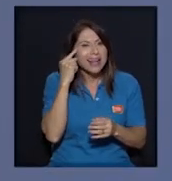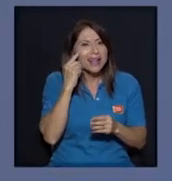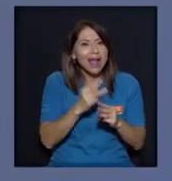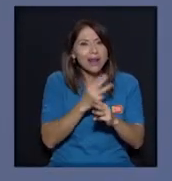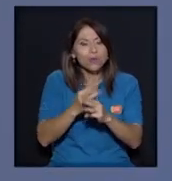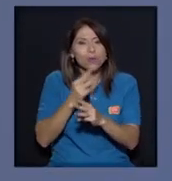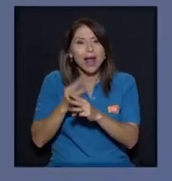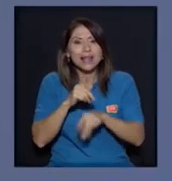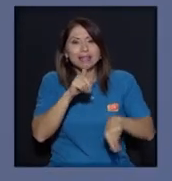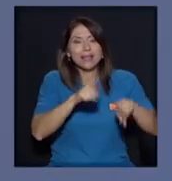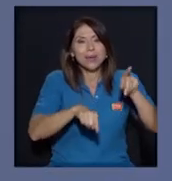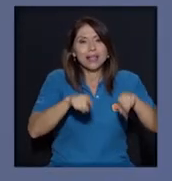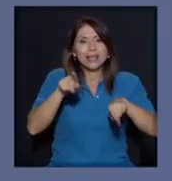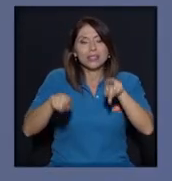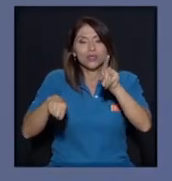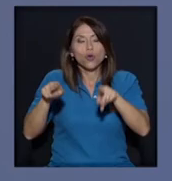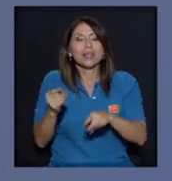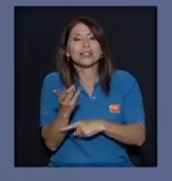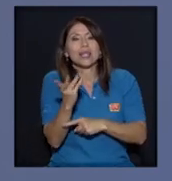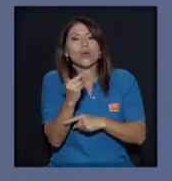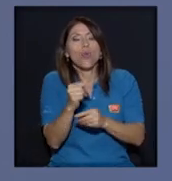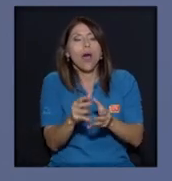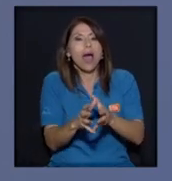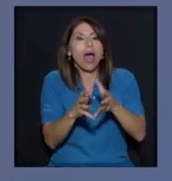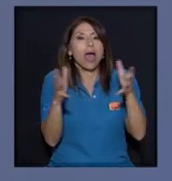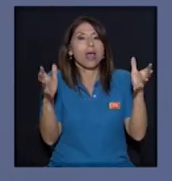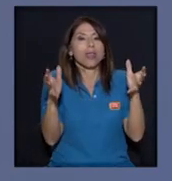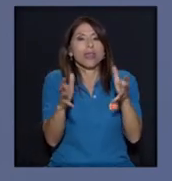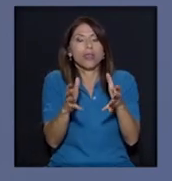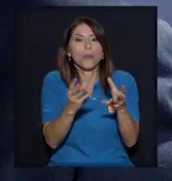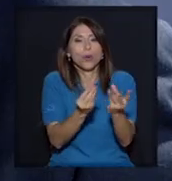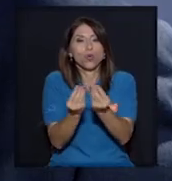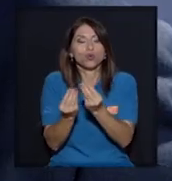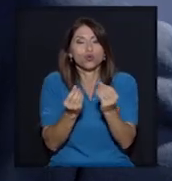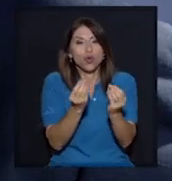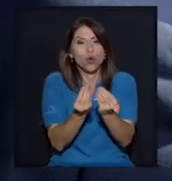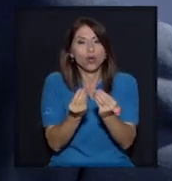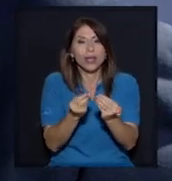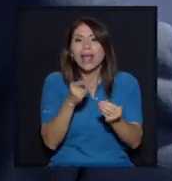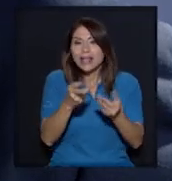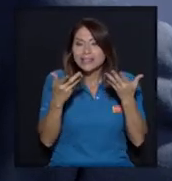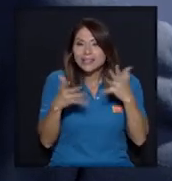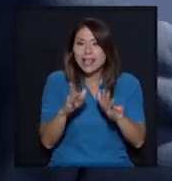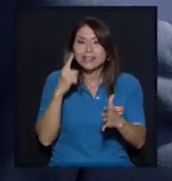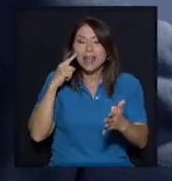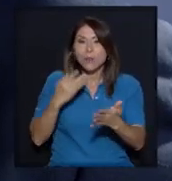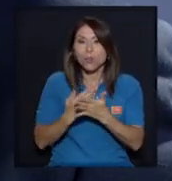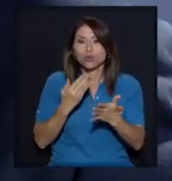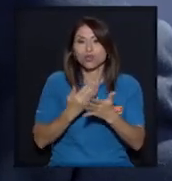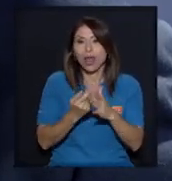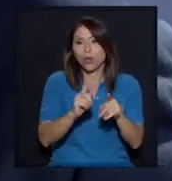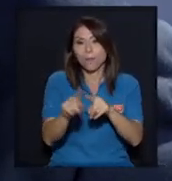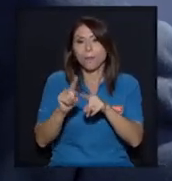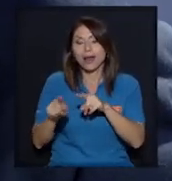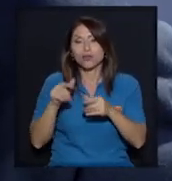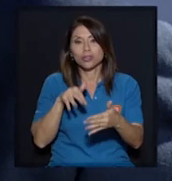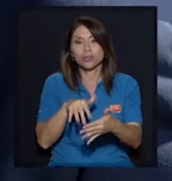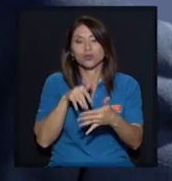de producción. Y eso está ya demostrado en varios estudios que da mejores